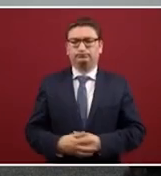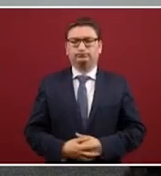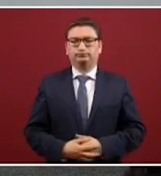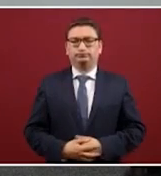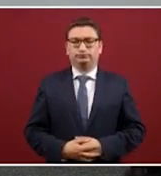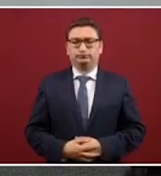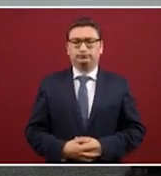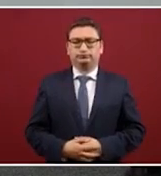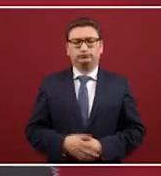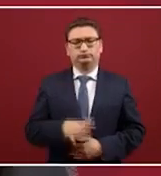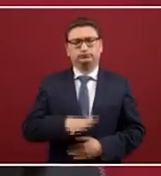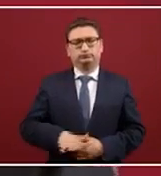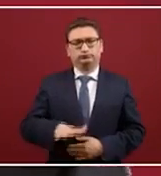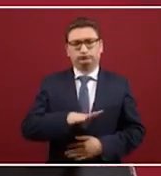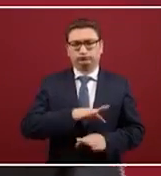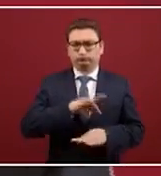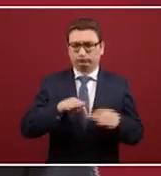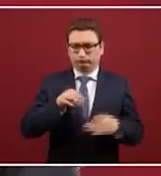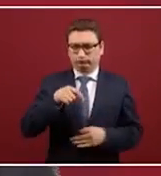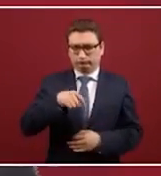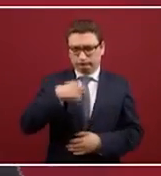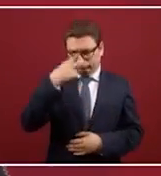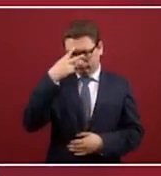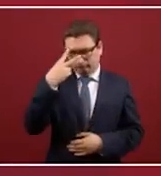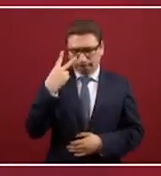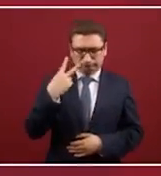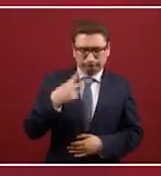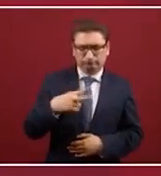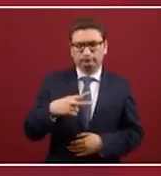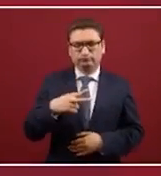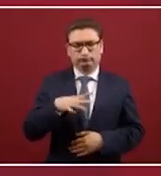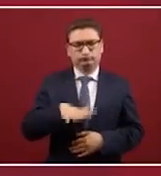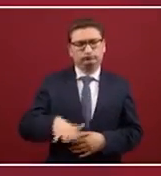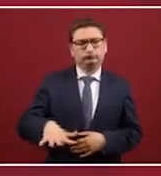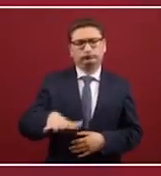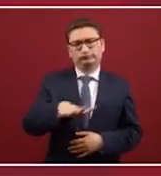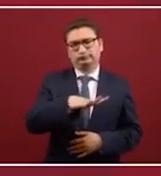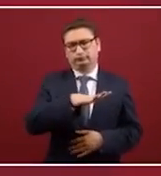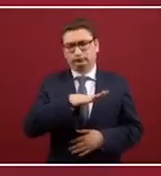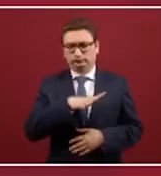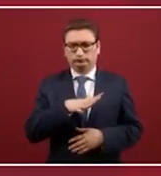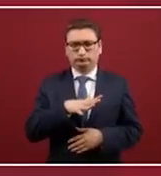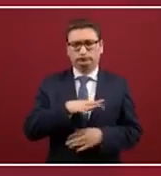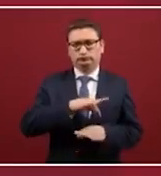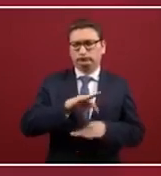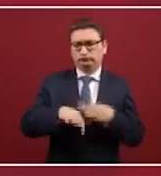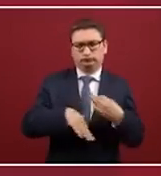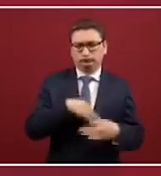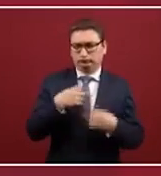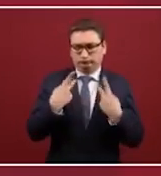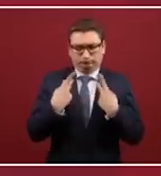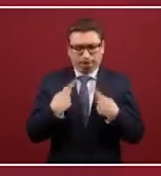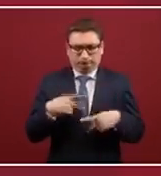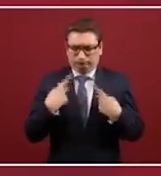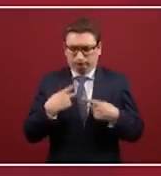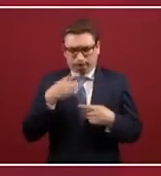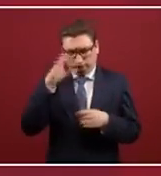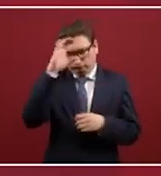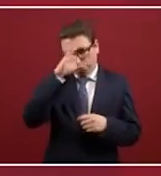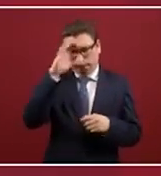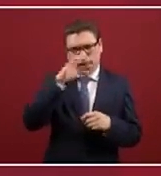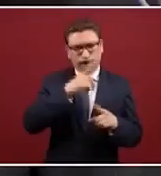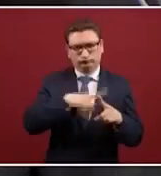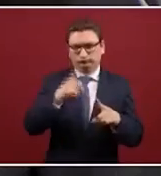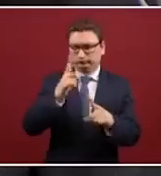al pueblo de méxico a todos los sectores de todas las clases sociales de todas las culturas